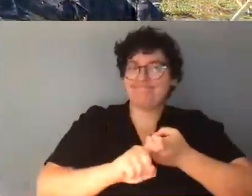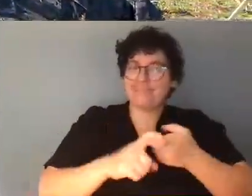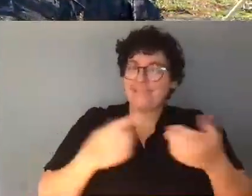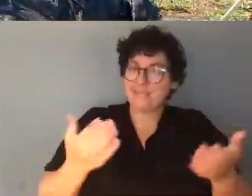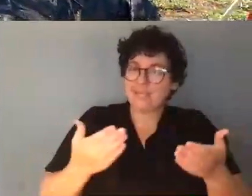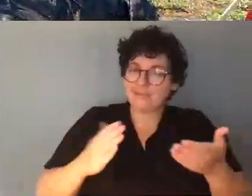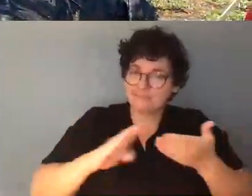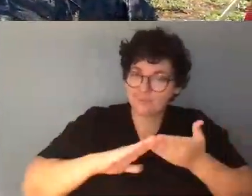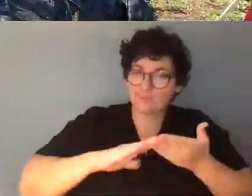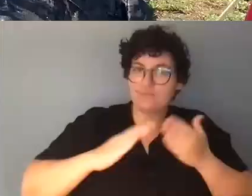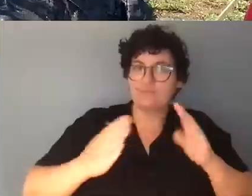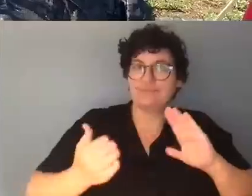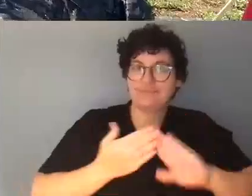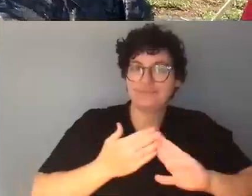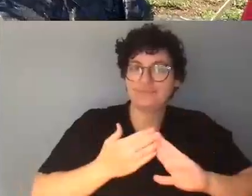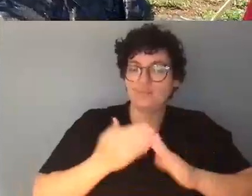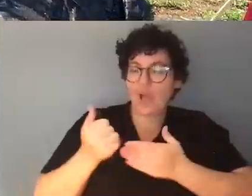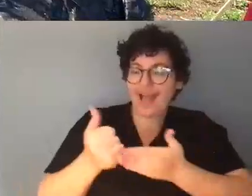porque nos ayudamos unos a otros.